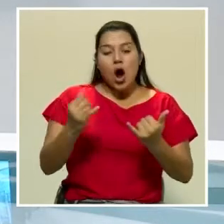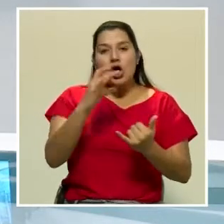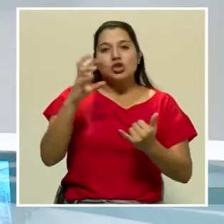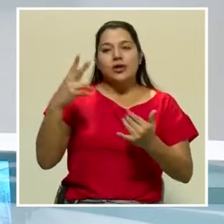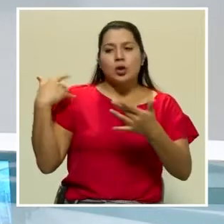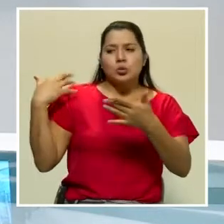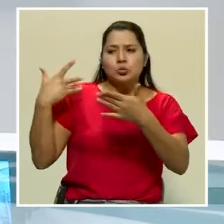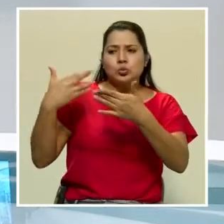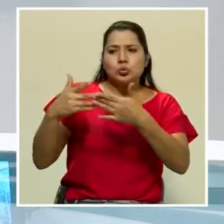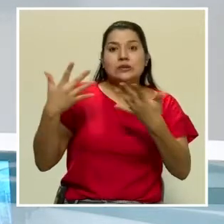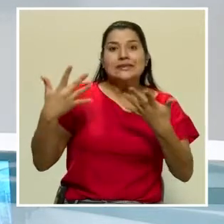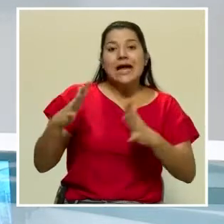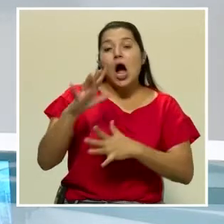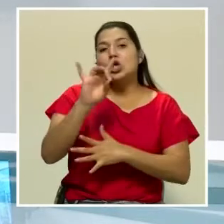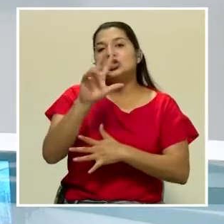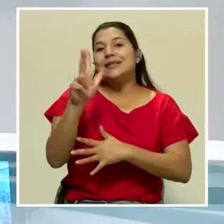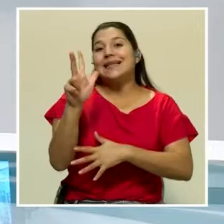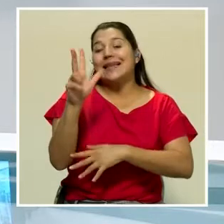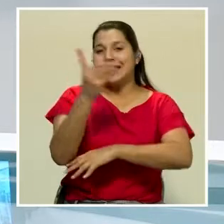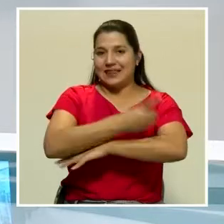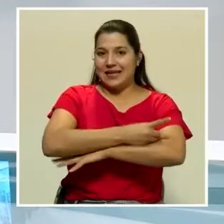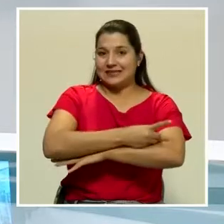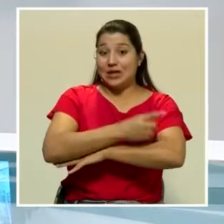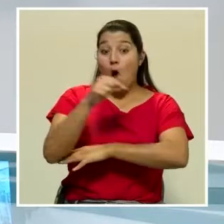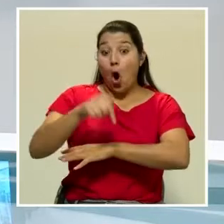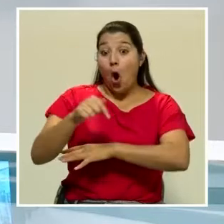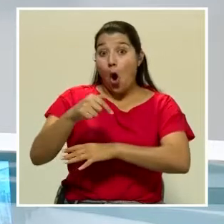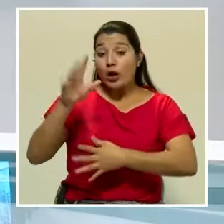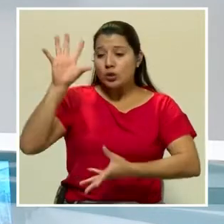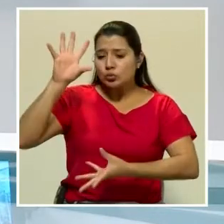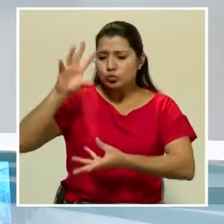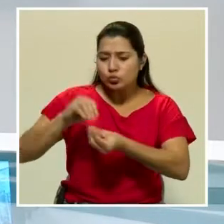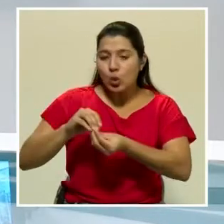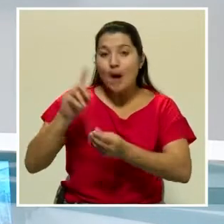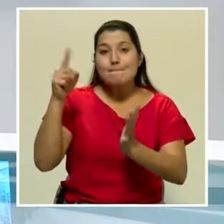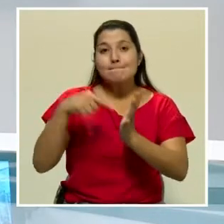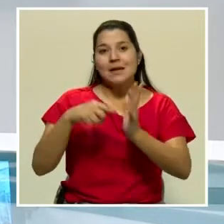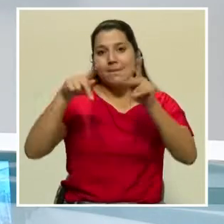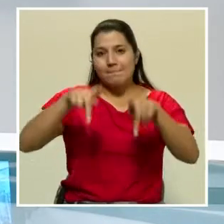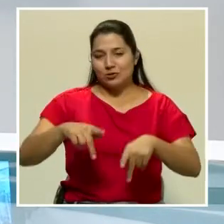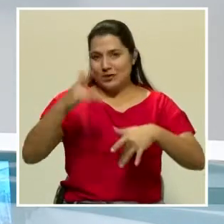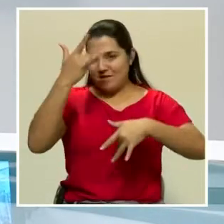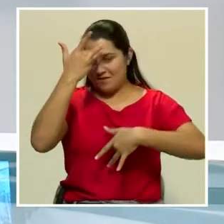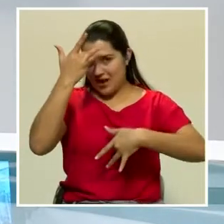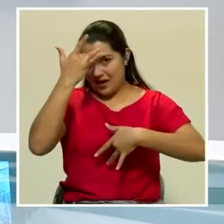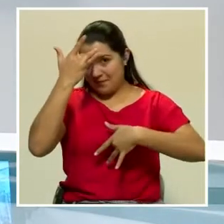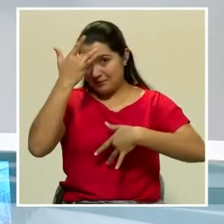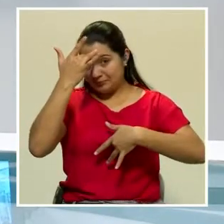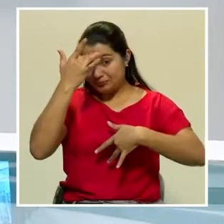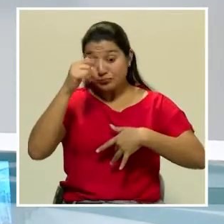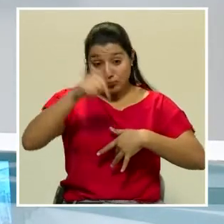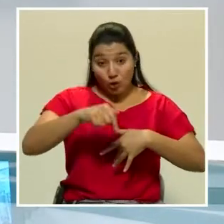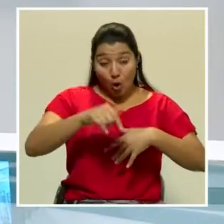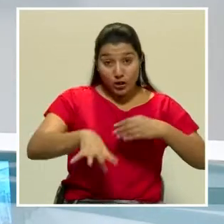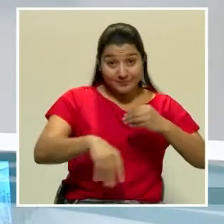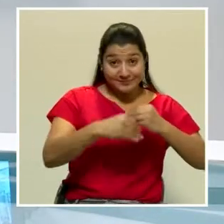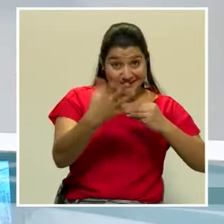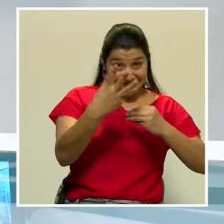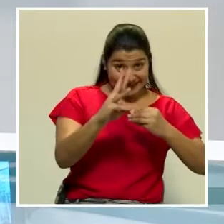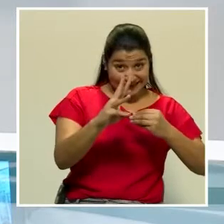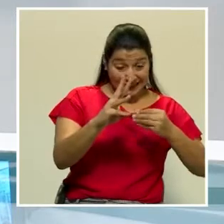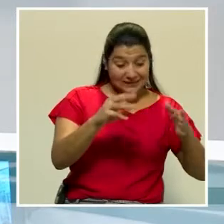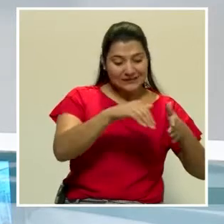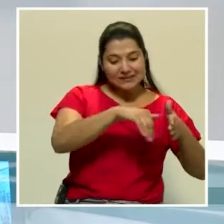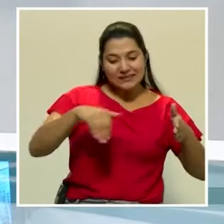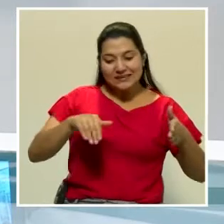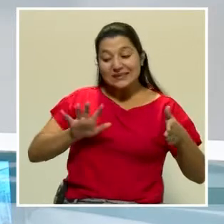pandemia a los 1000 contagios. 5 de estas 16 nuevas personas ya